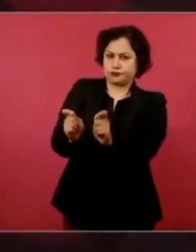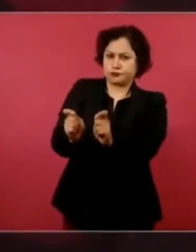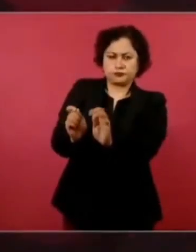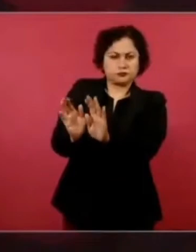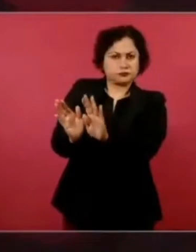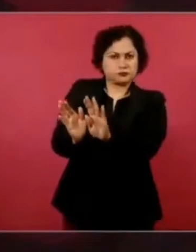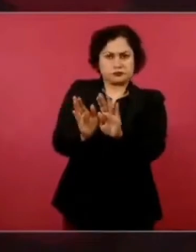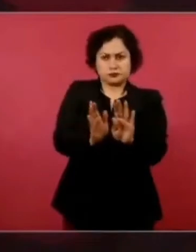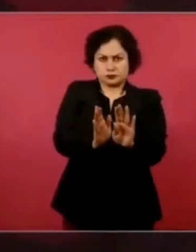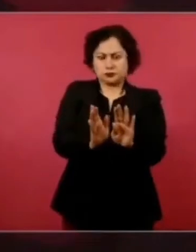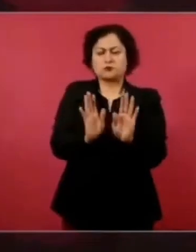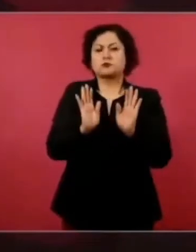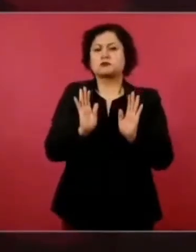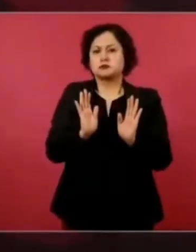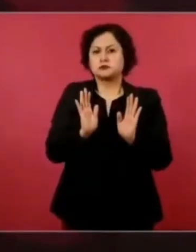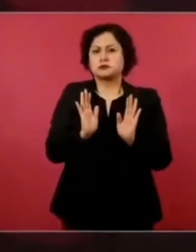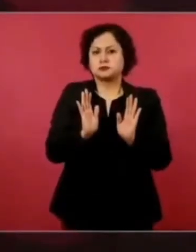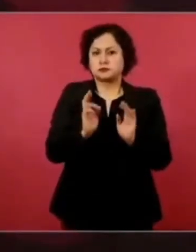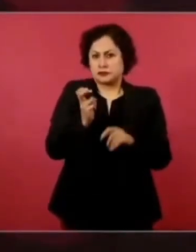presidencial es eso.